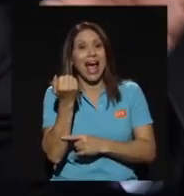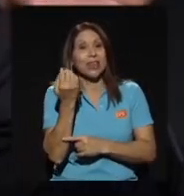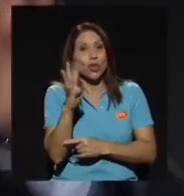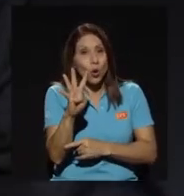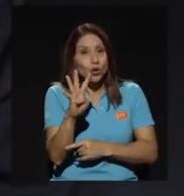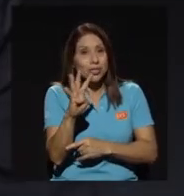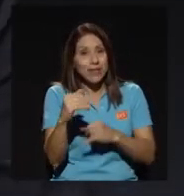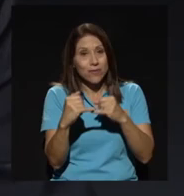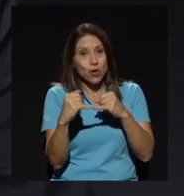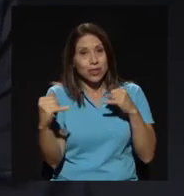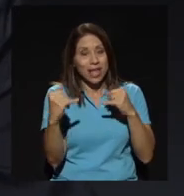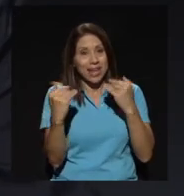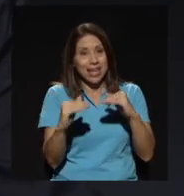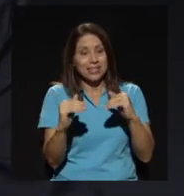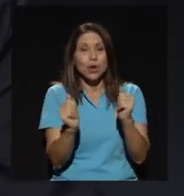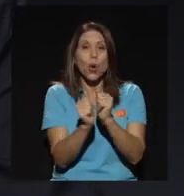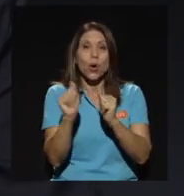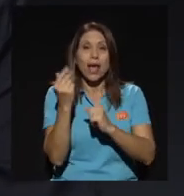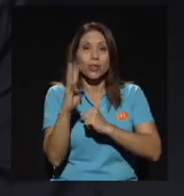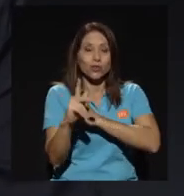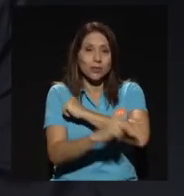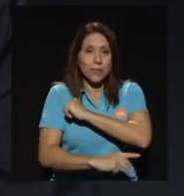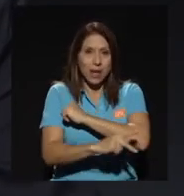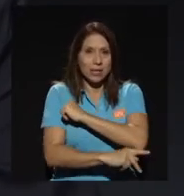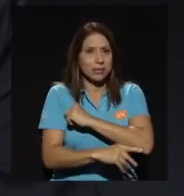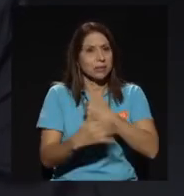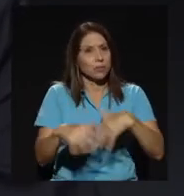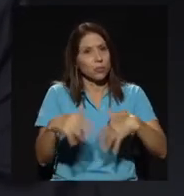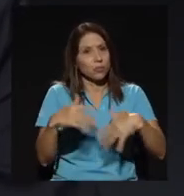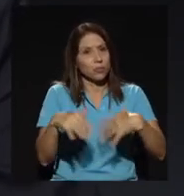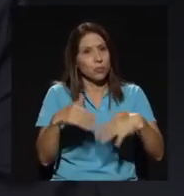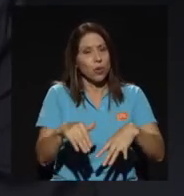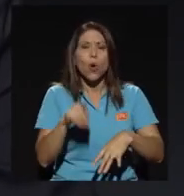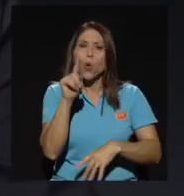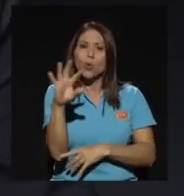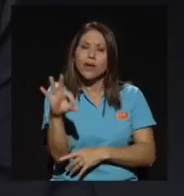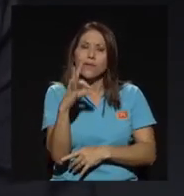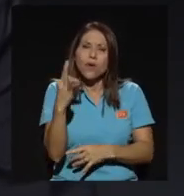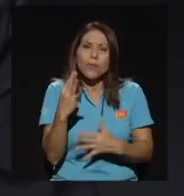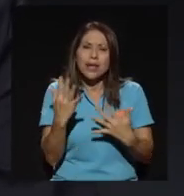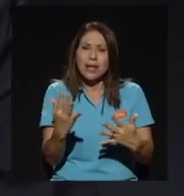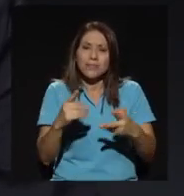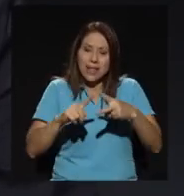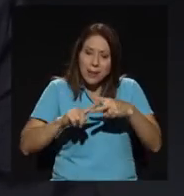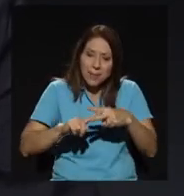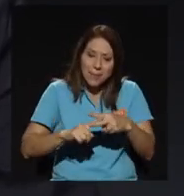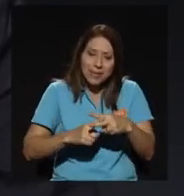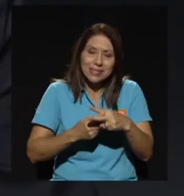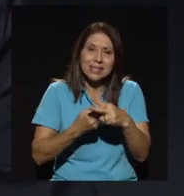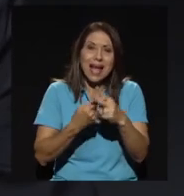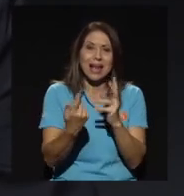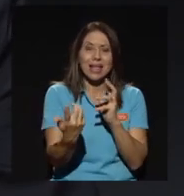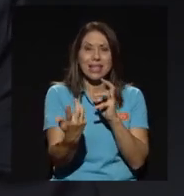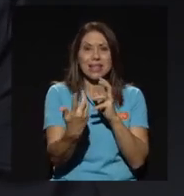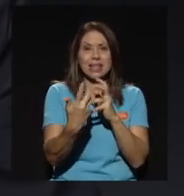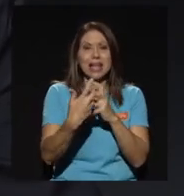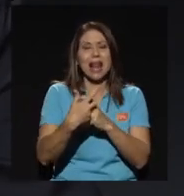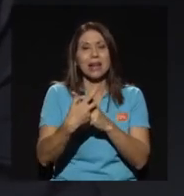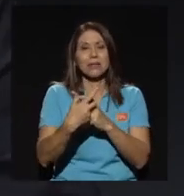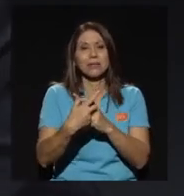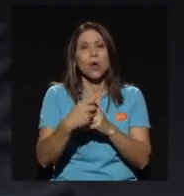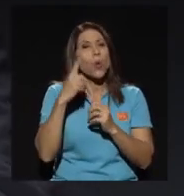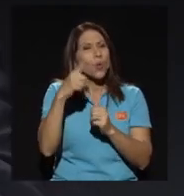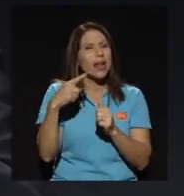y de ese lado tiene mucho entonces una de las maneras es empezar a integrar y una de las primeras integraciones fue un ferrocarril